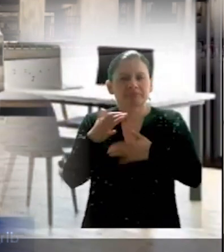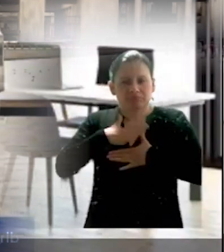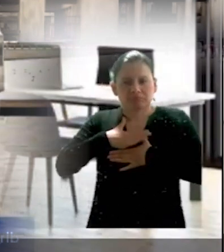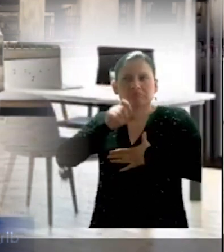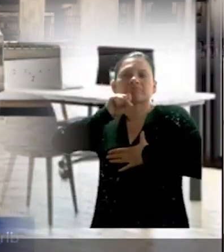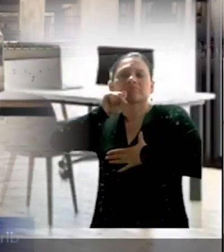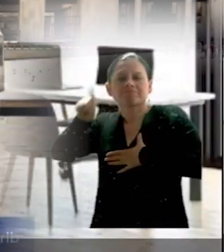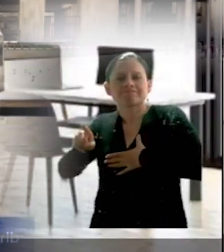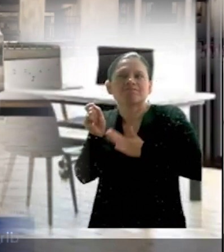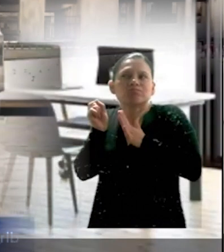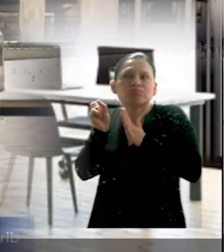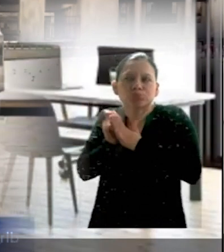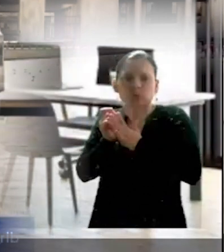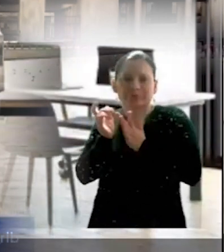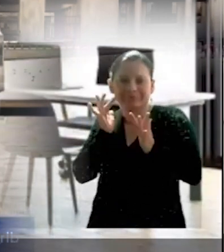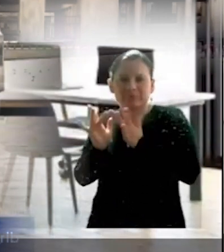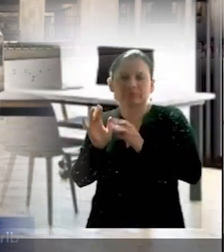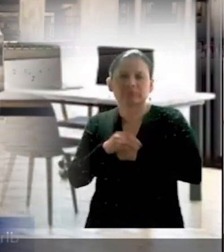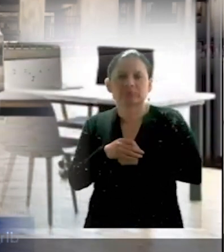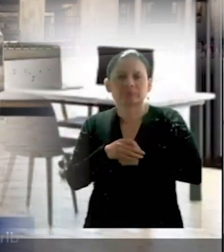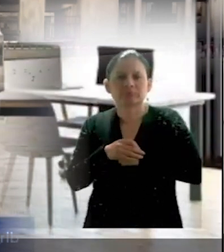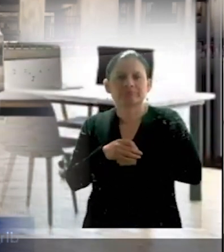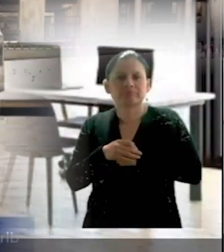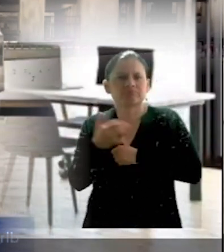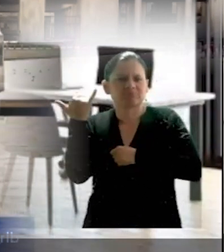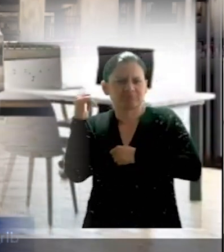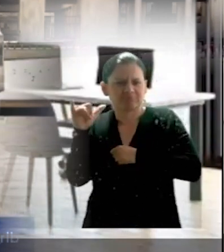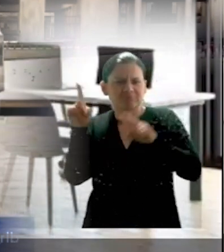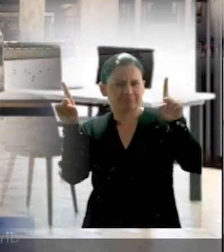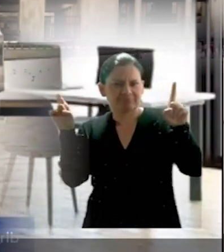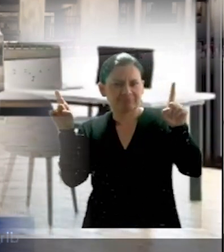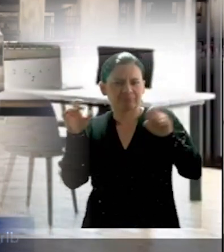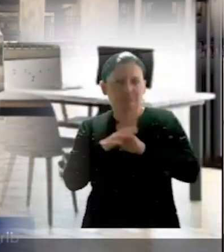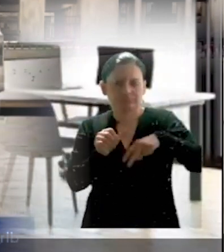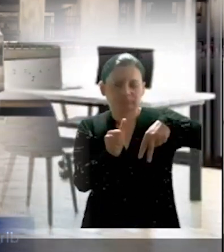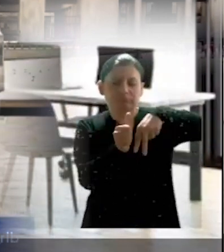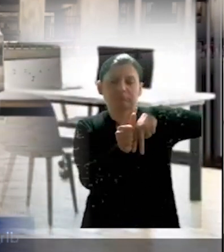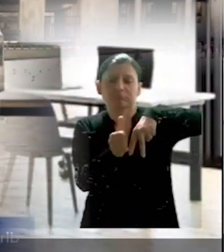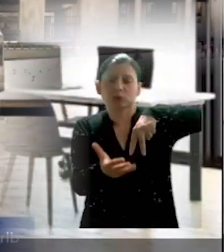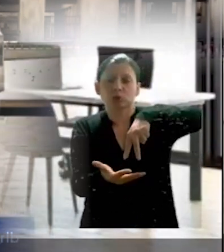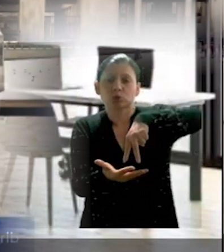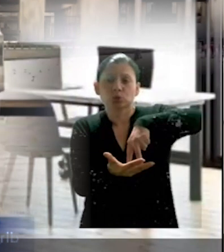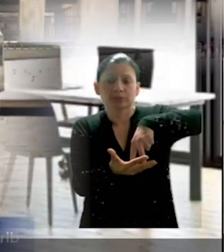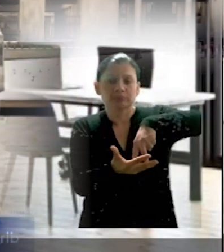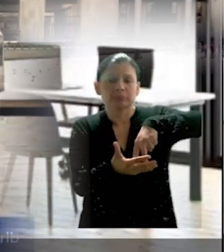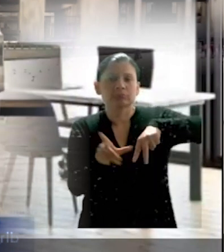tiene que ver, si bien ya tocamos el tema de que la tutela a nivel de los órganos de cierre ya